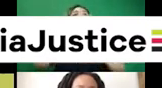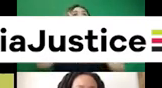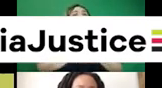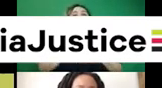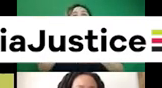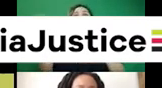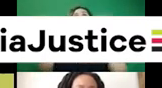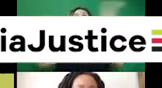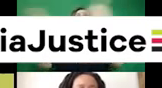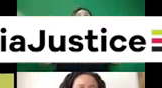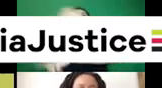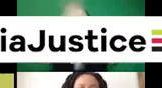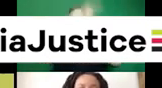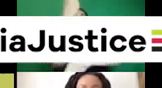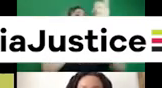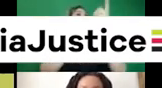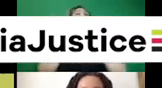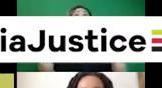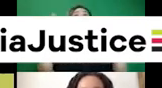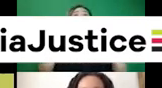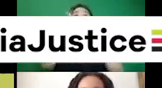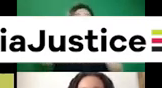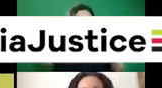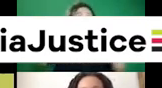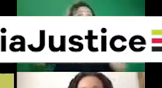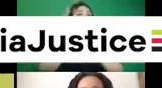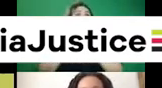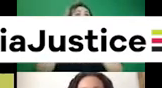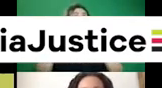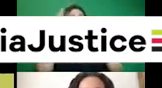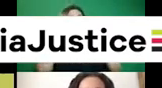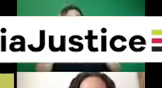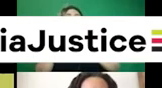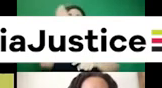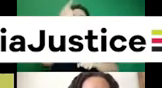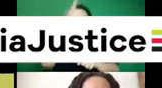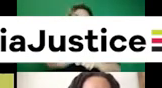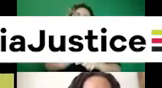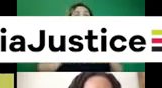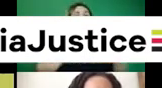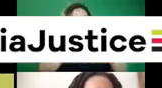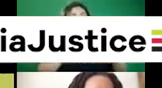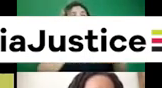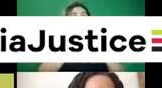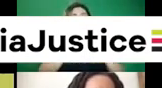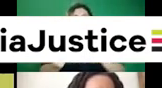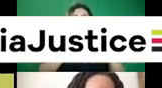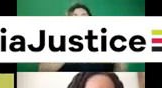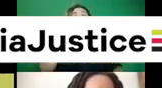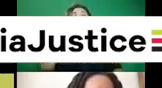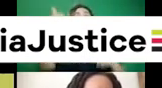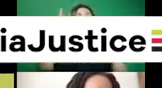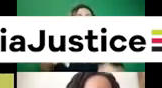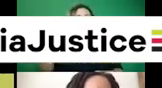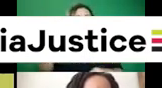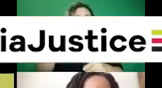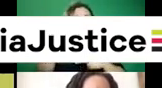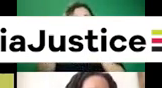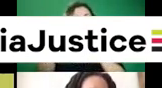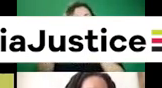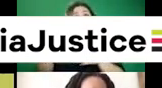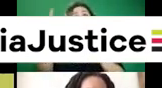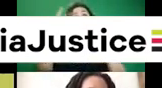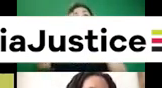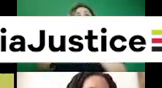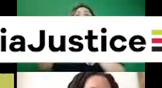en la noche no hay ninguna conexión no hay ninguna interacción sí absolutamente aquí vive